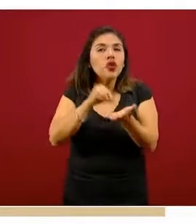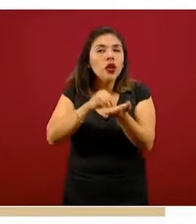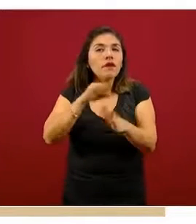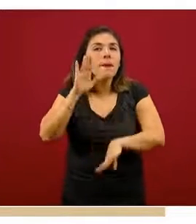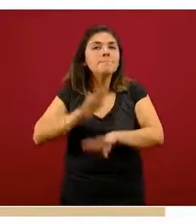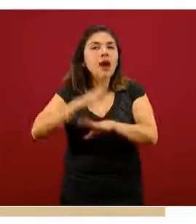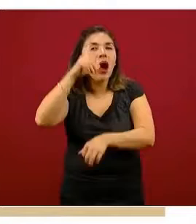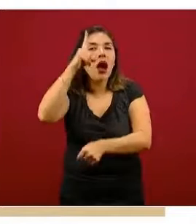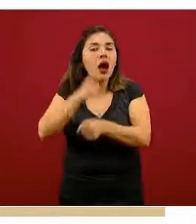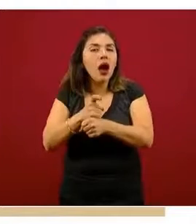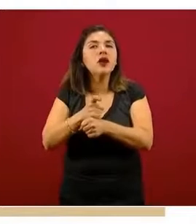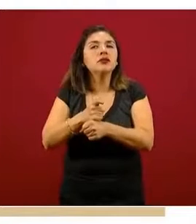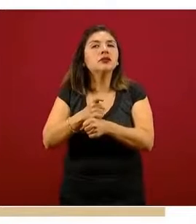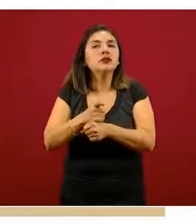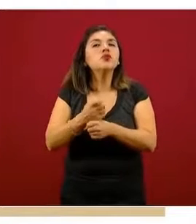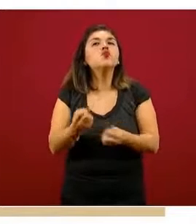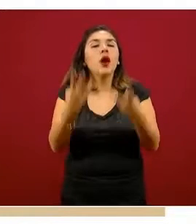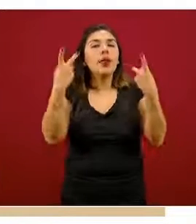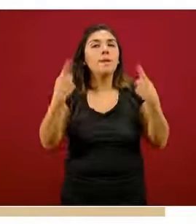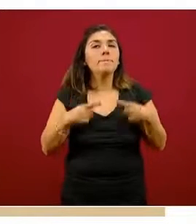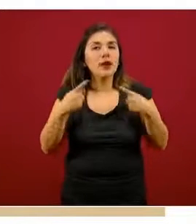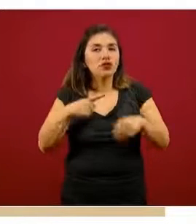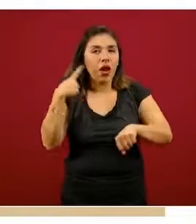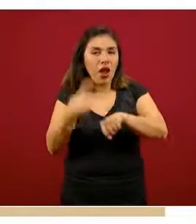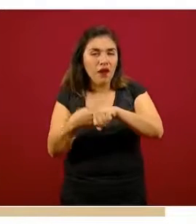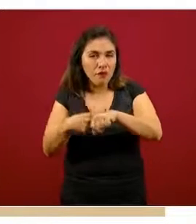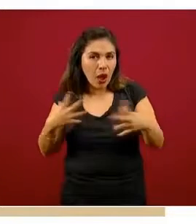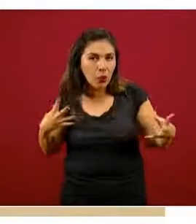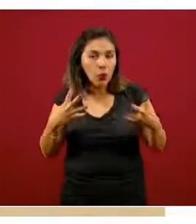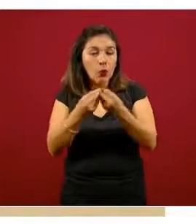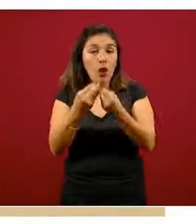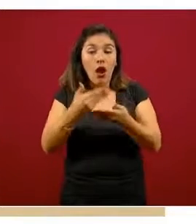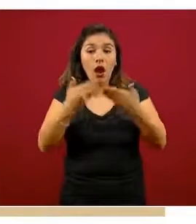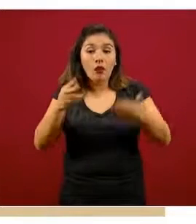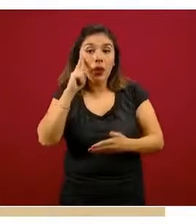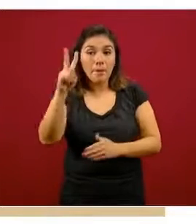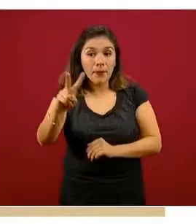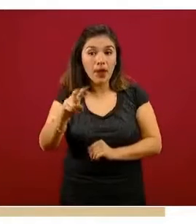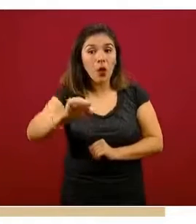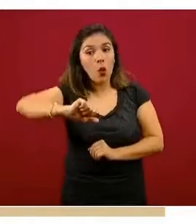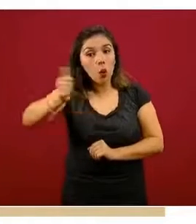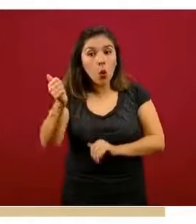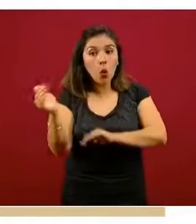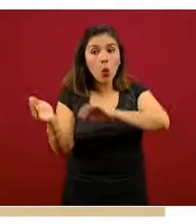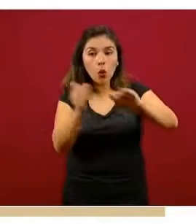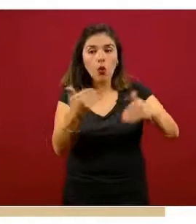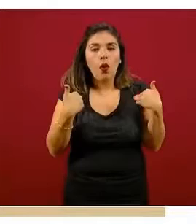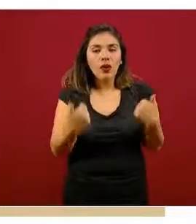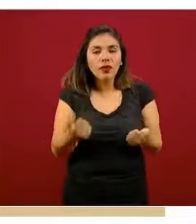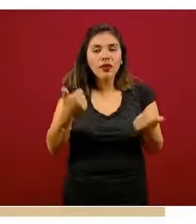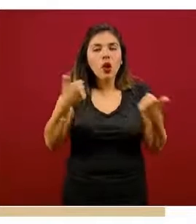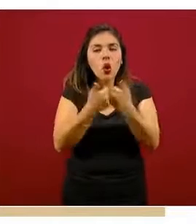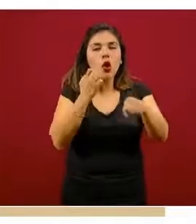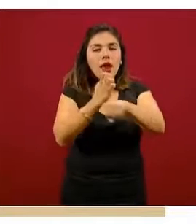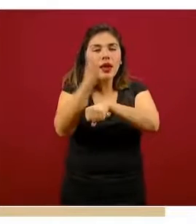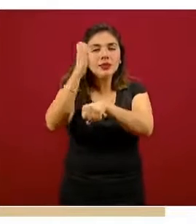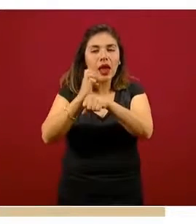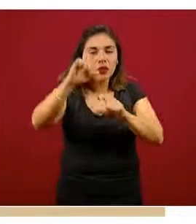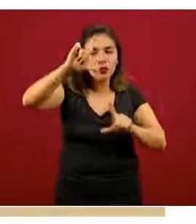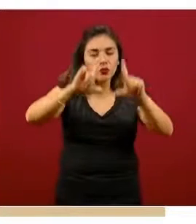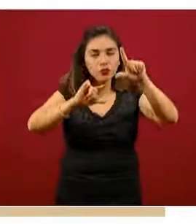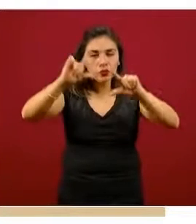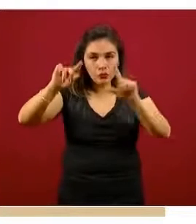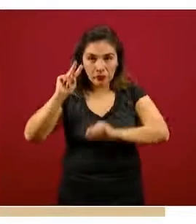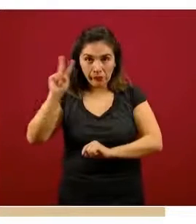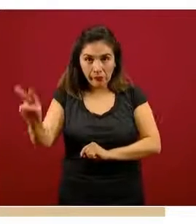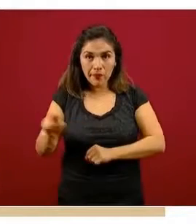cantidad de casos acumulados hasta el momento. Si vemos la siguiente diapositiva, los podemos identificar